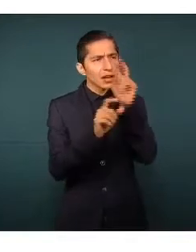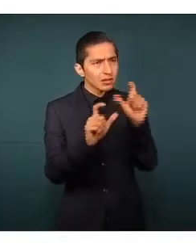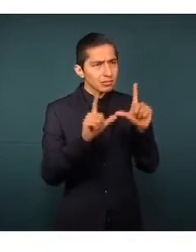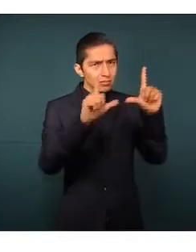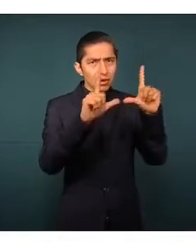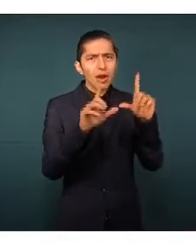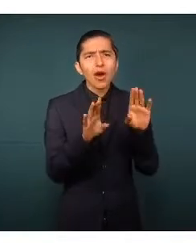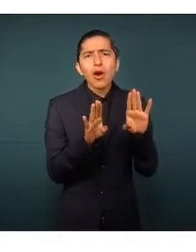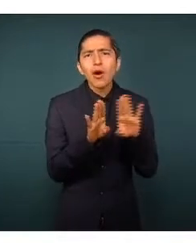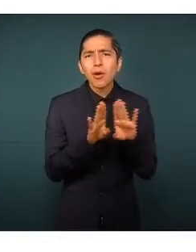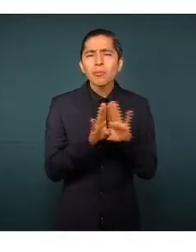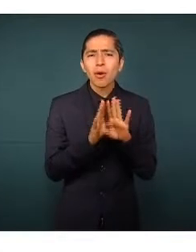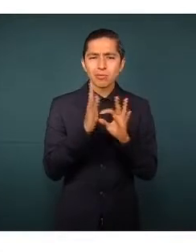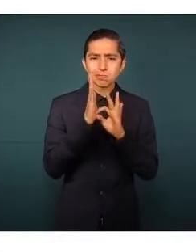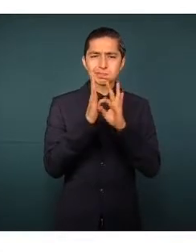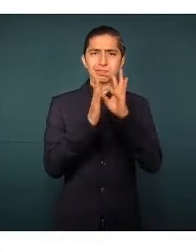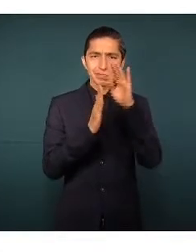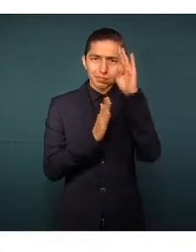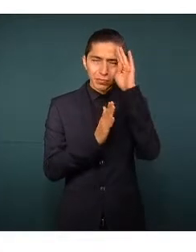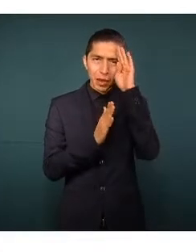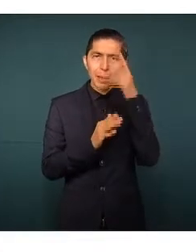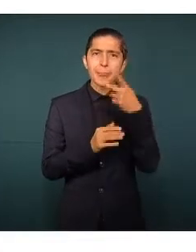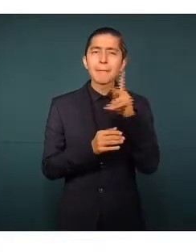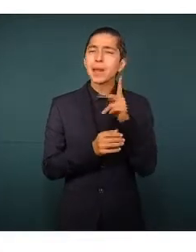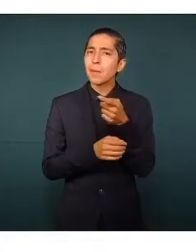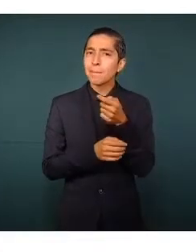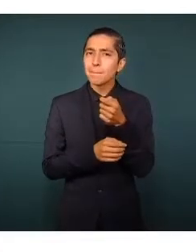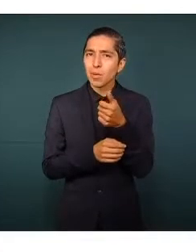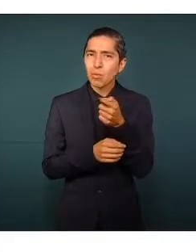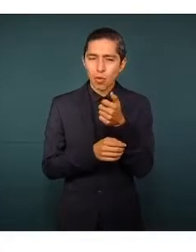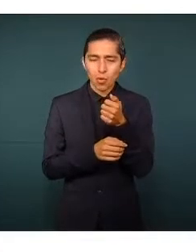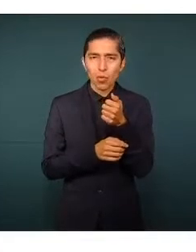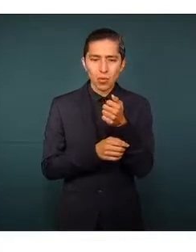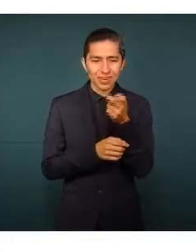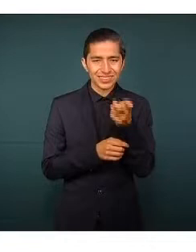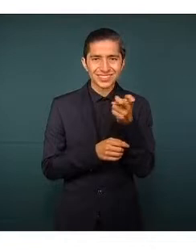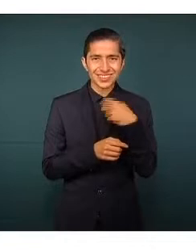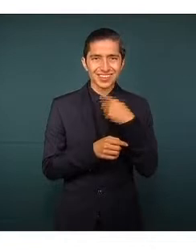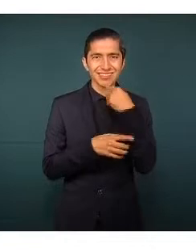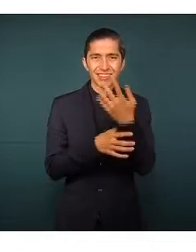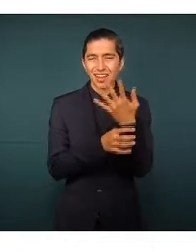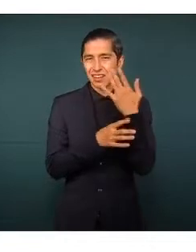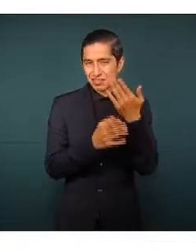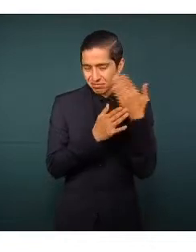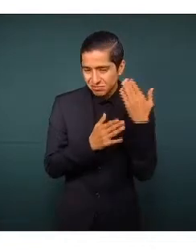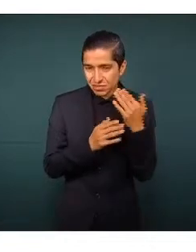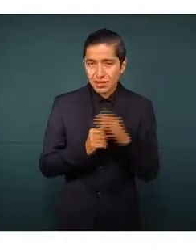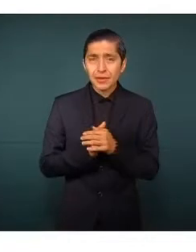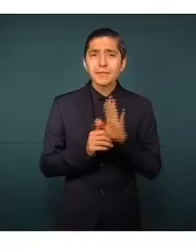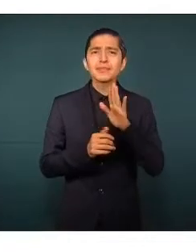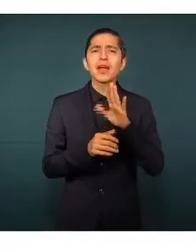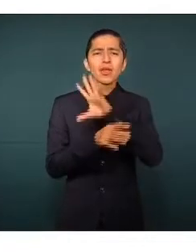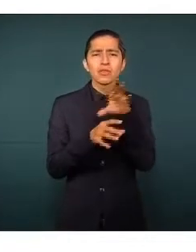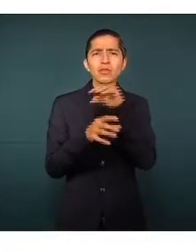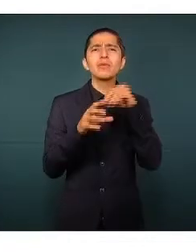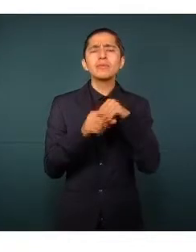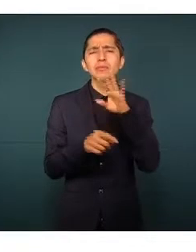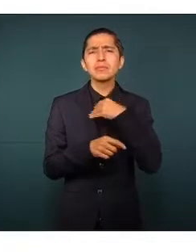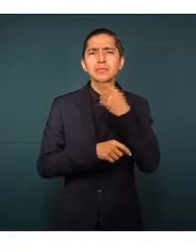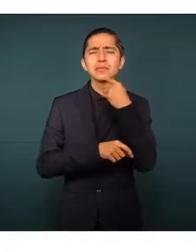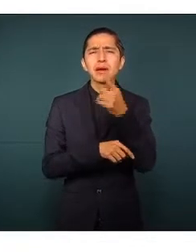está en incremento, pues es muy reducido la presencia de estos delitos. Tomando en consideración la totalidad de